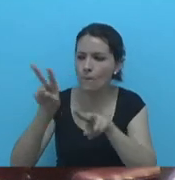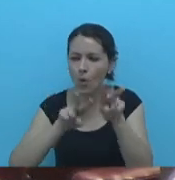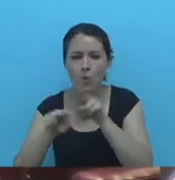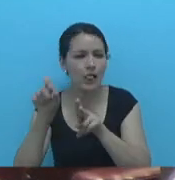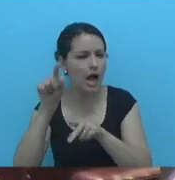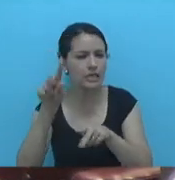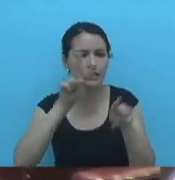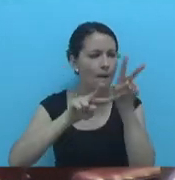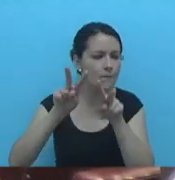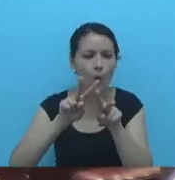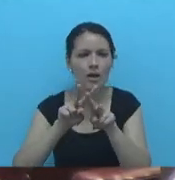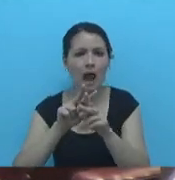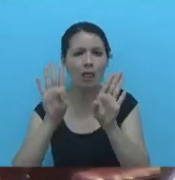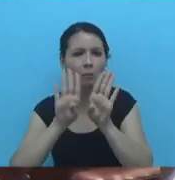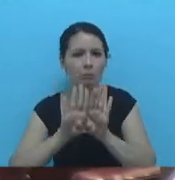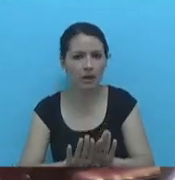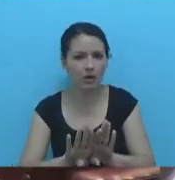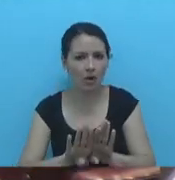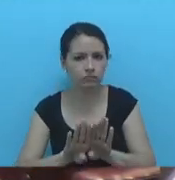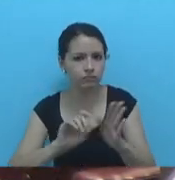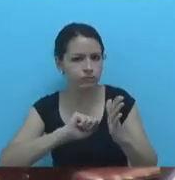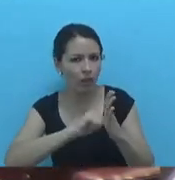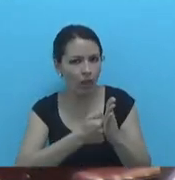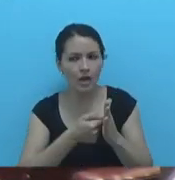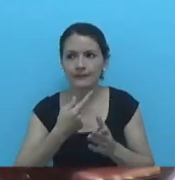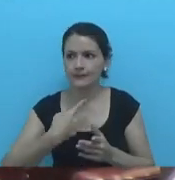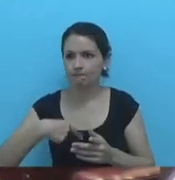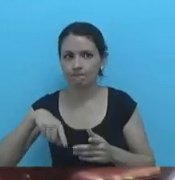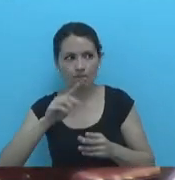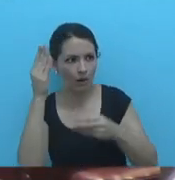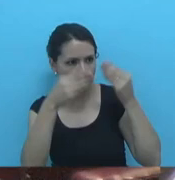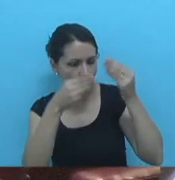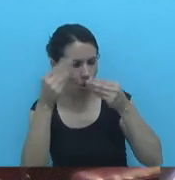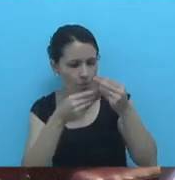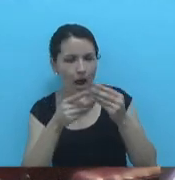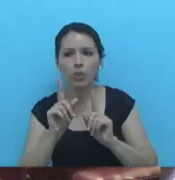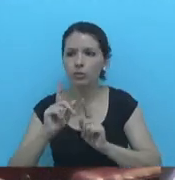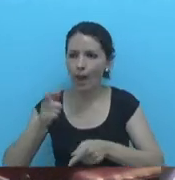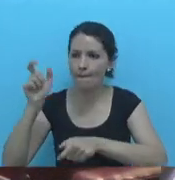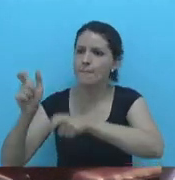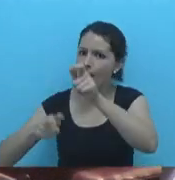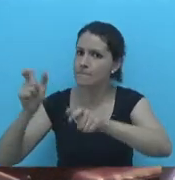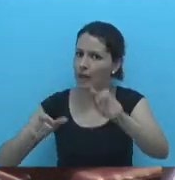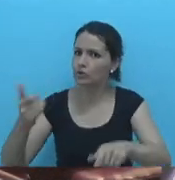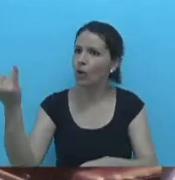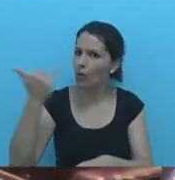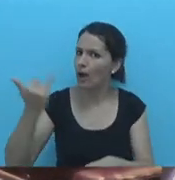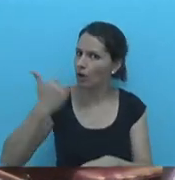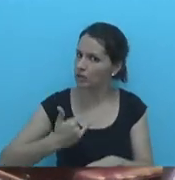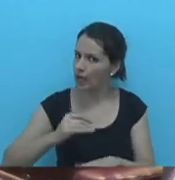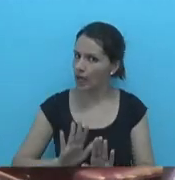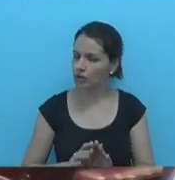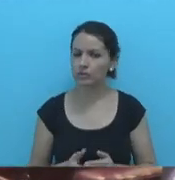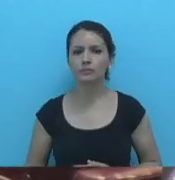Rosalía y nos preocupaba esto, y era una preocupación que nos transmitían los vecinos y vecinas de la localidad. Una vez